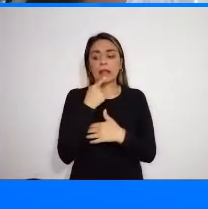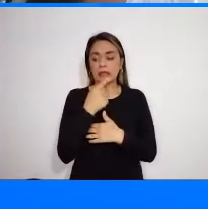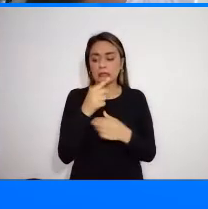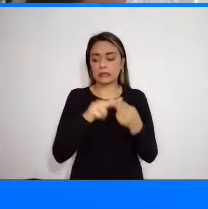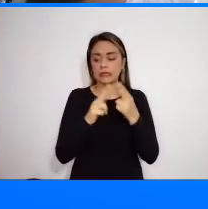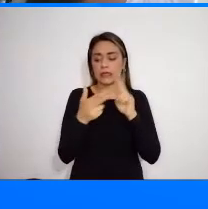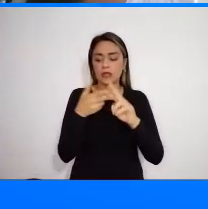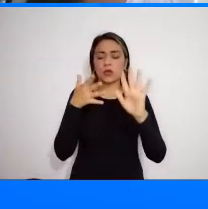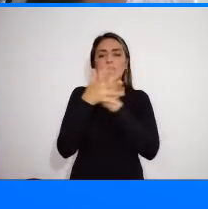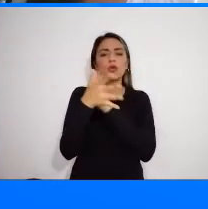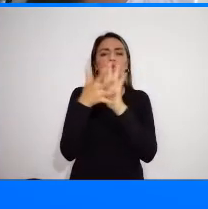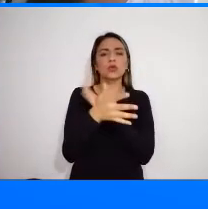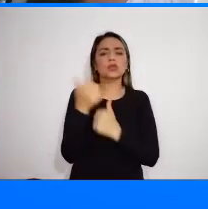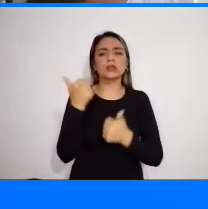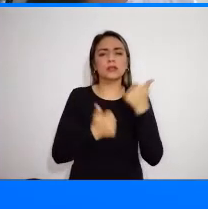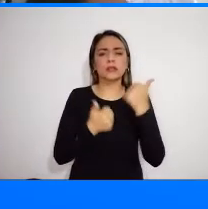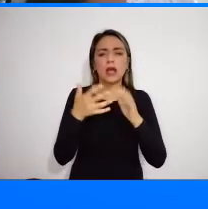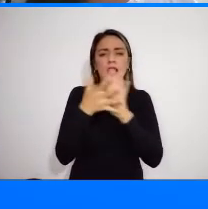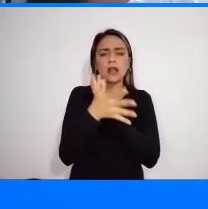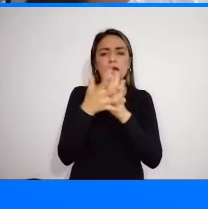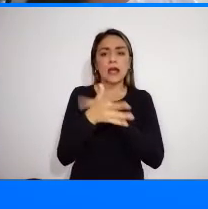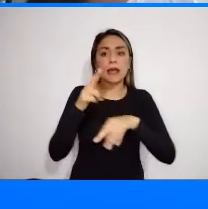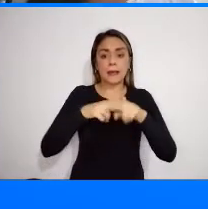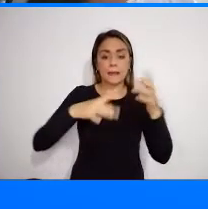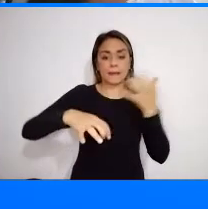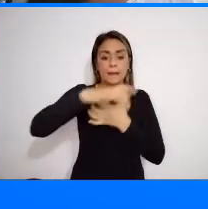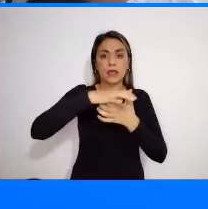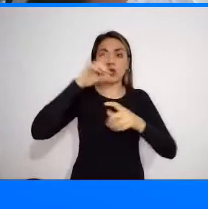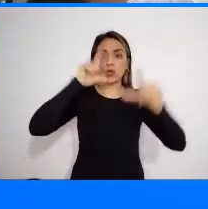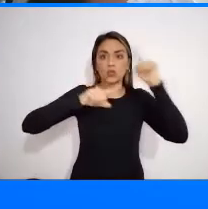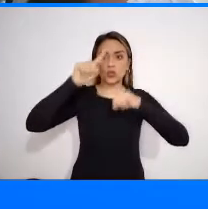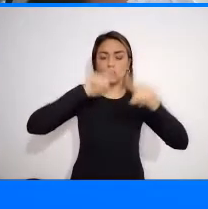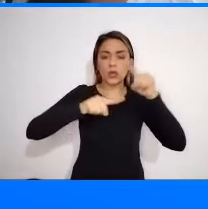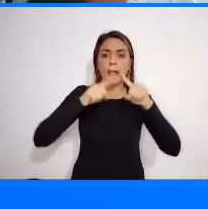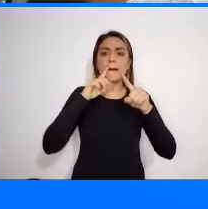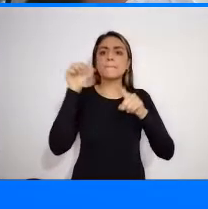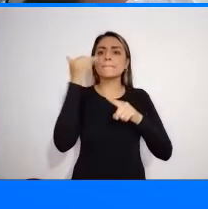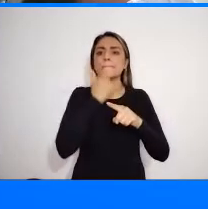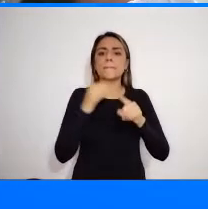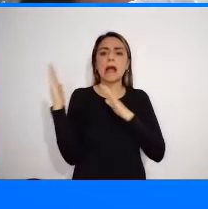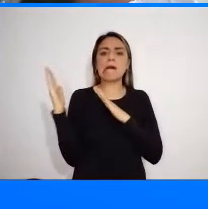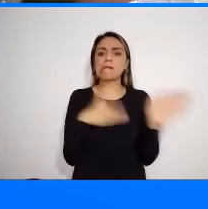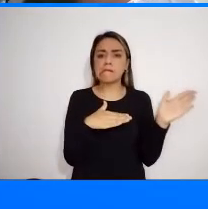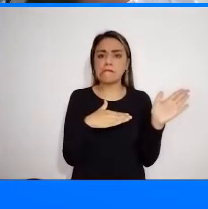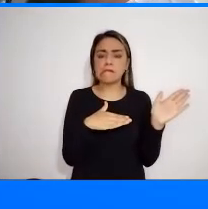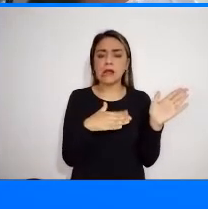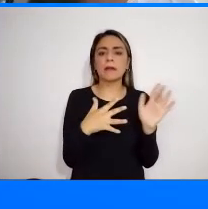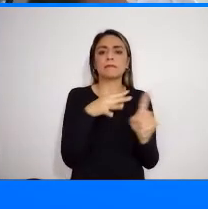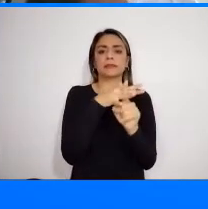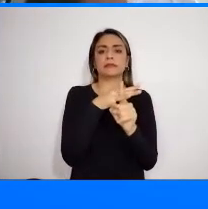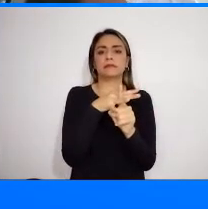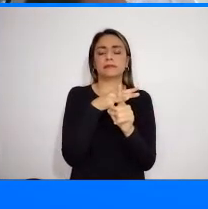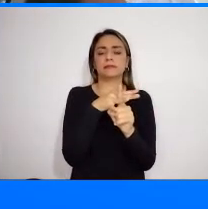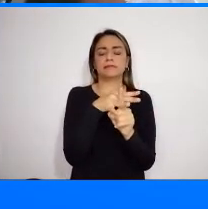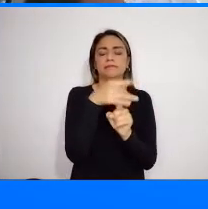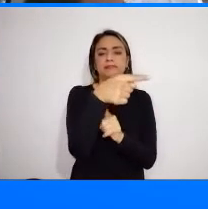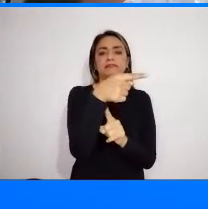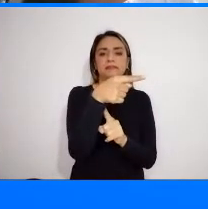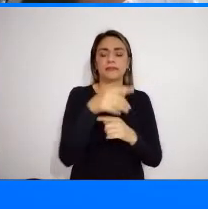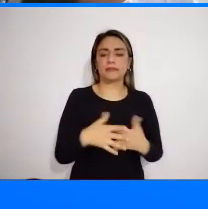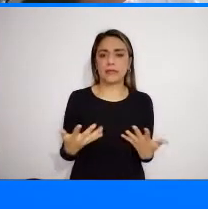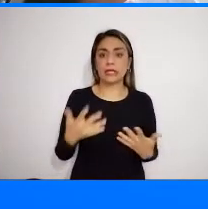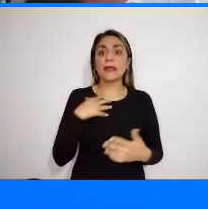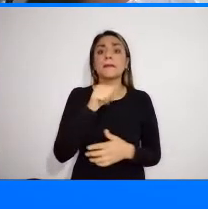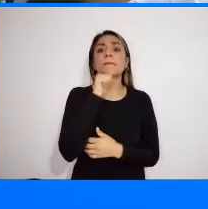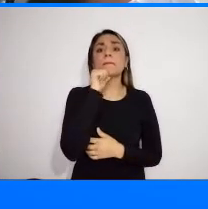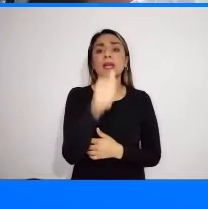y comentarles que el ecoturismo mal planificado pues también causa estos impactos y peor